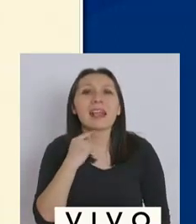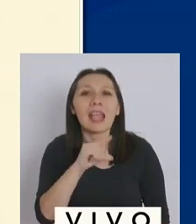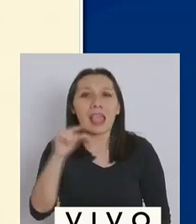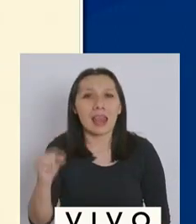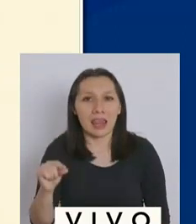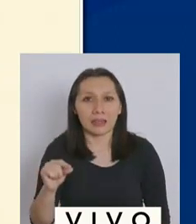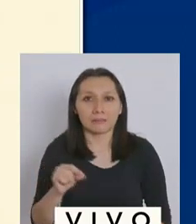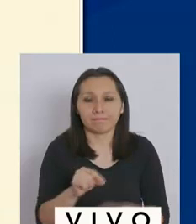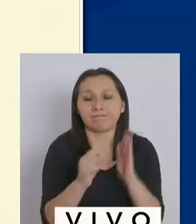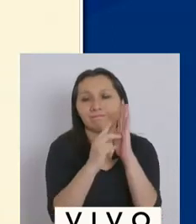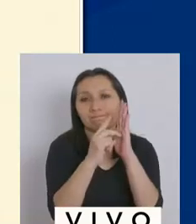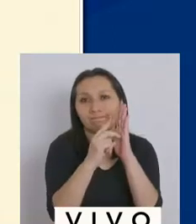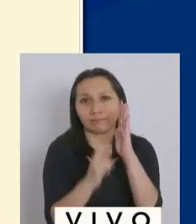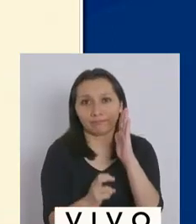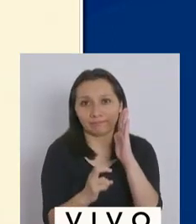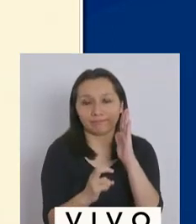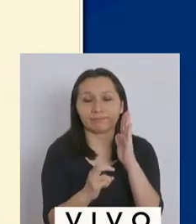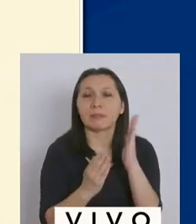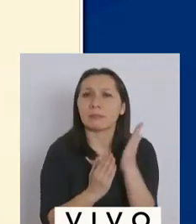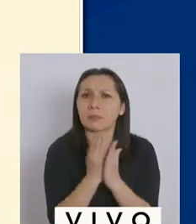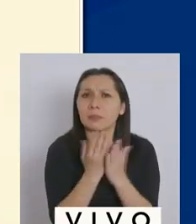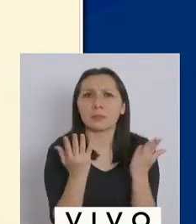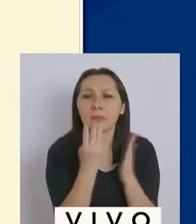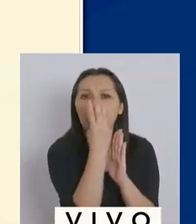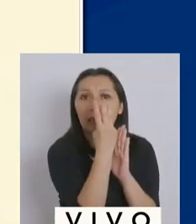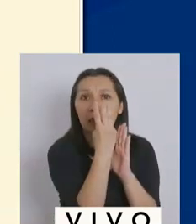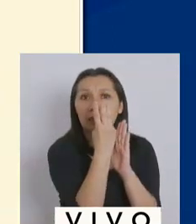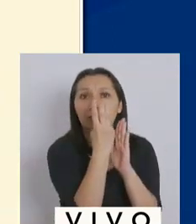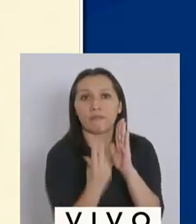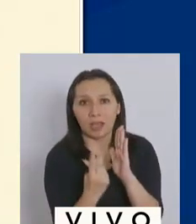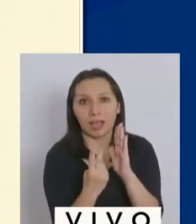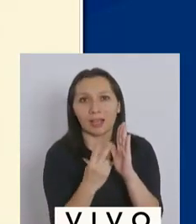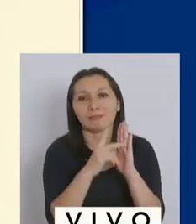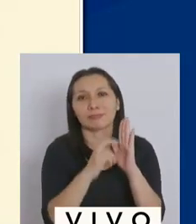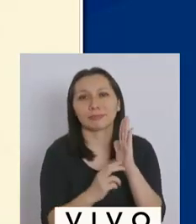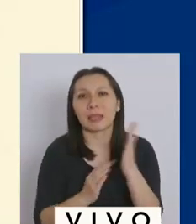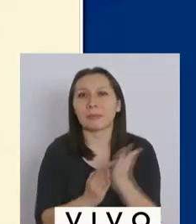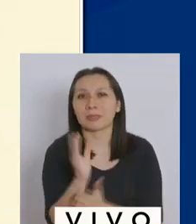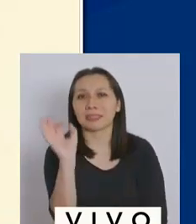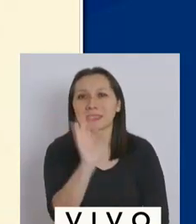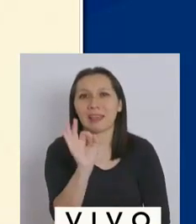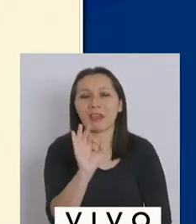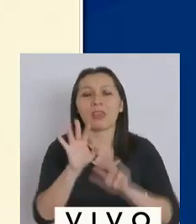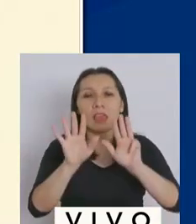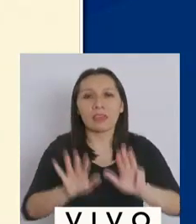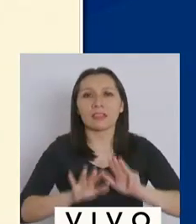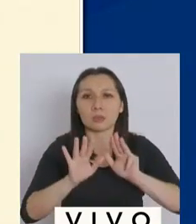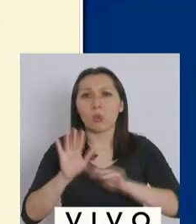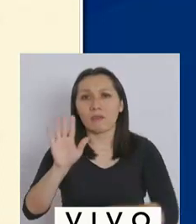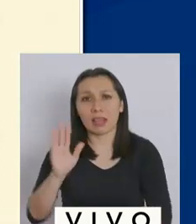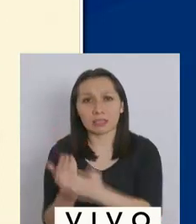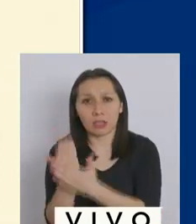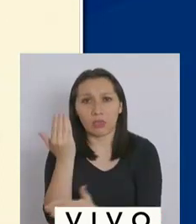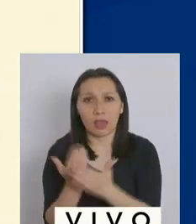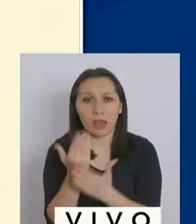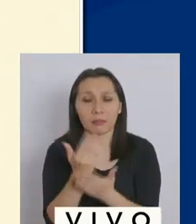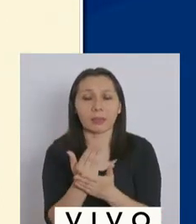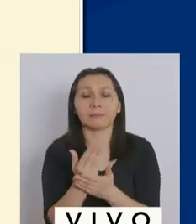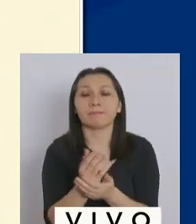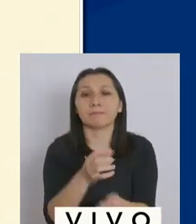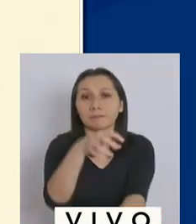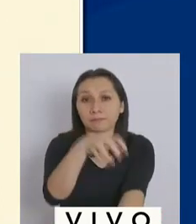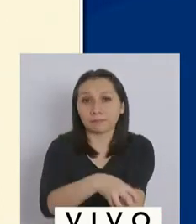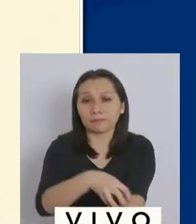Retroceden a transición. Esto es a partir de este sábado, 19 a las 5 de la mañana. En la región